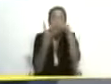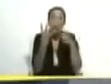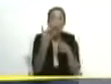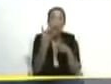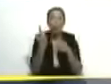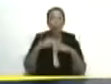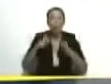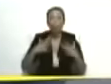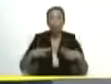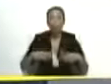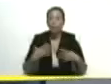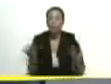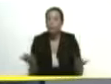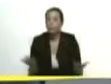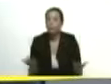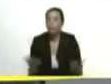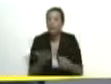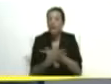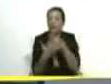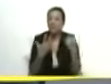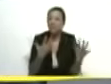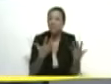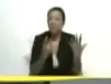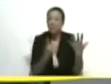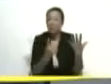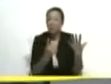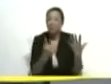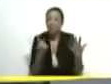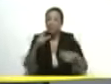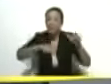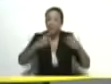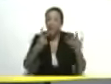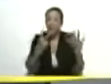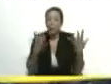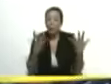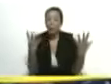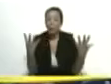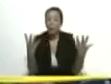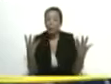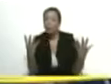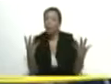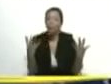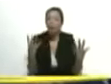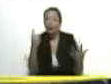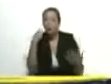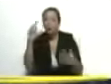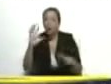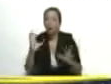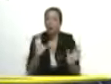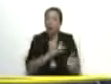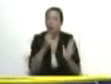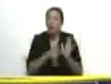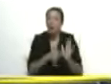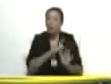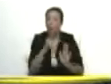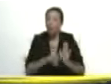están de vacaciones, cinco, seis miembros, siete, ocho, nueve, los demás están aquí,